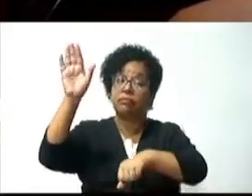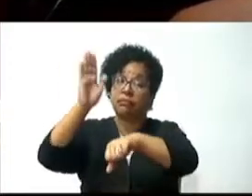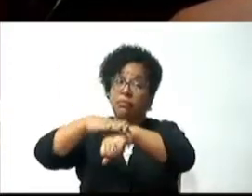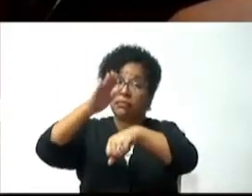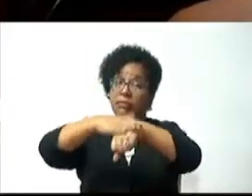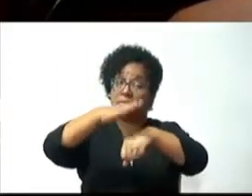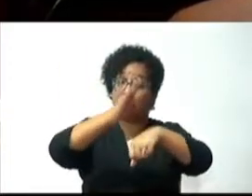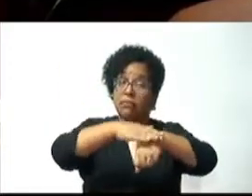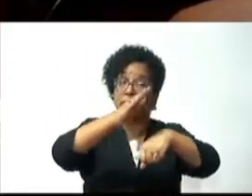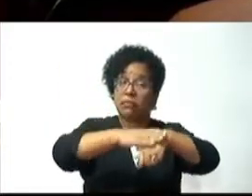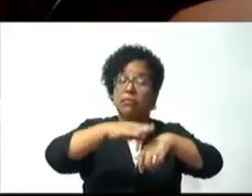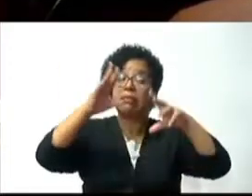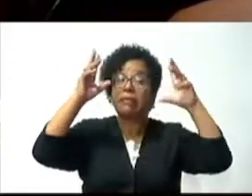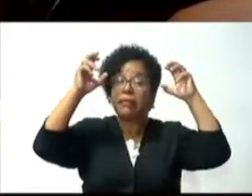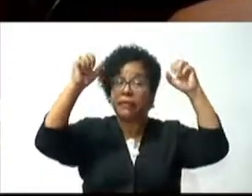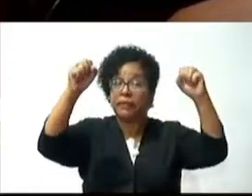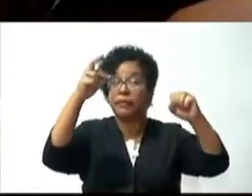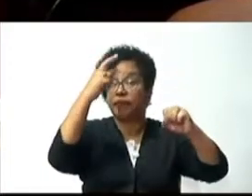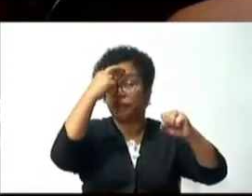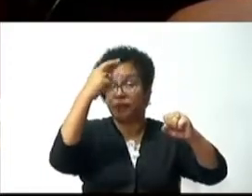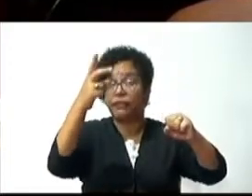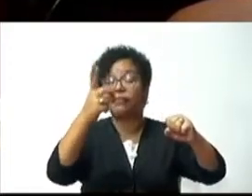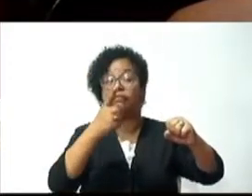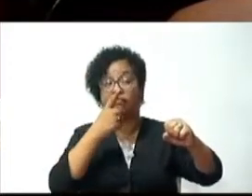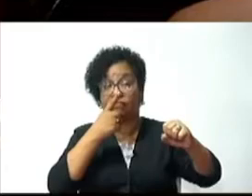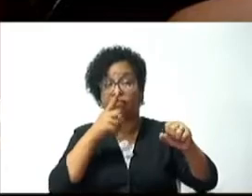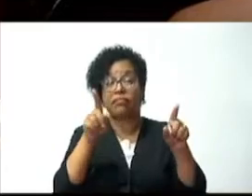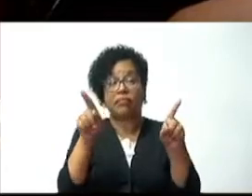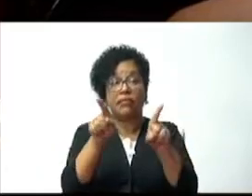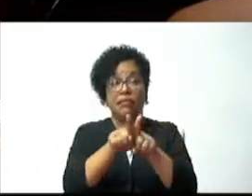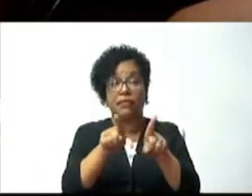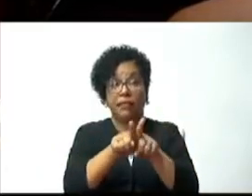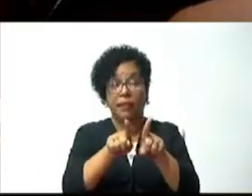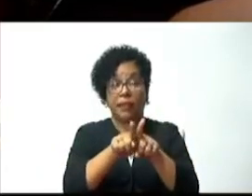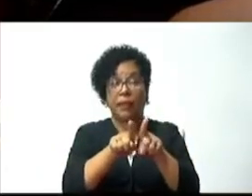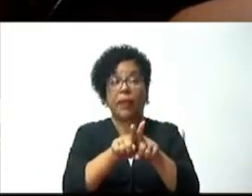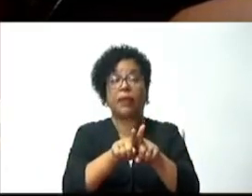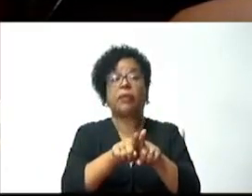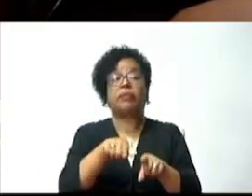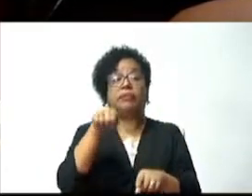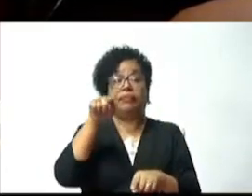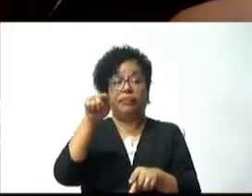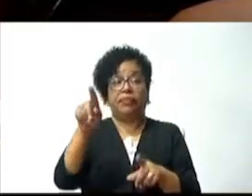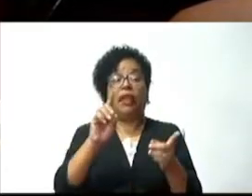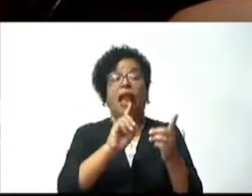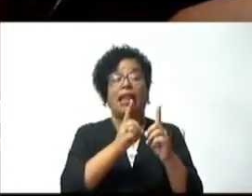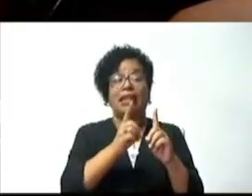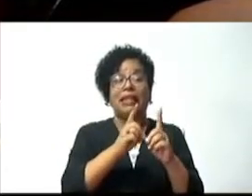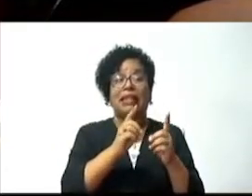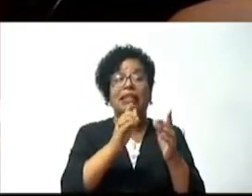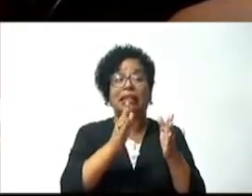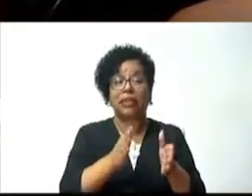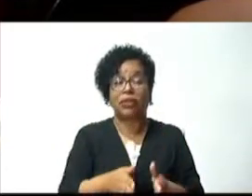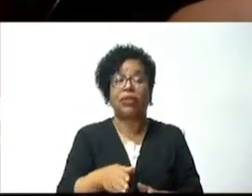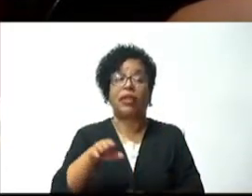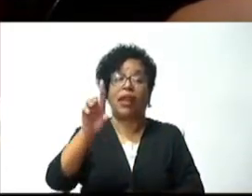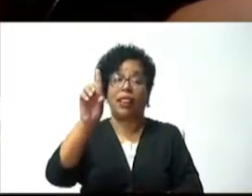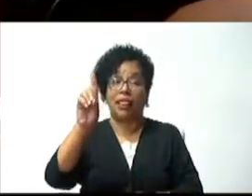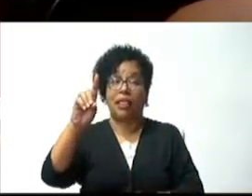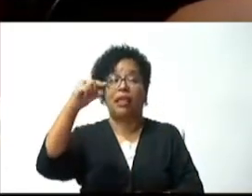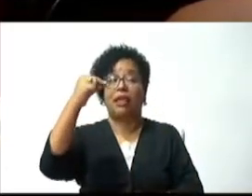al director de migración, a las Fuerzas Armadas y todo lo que tengan que ver con el